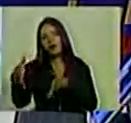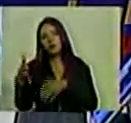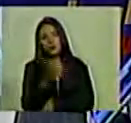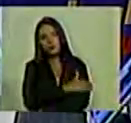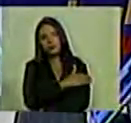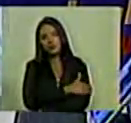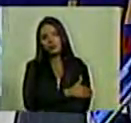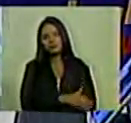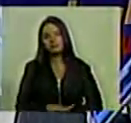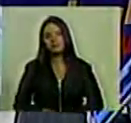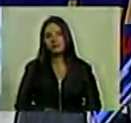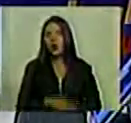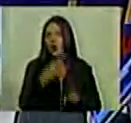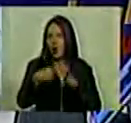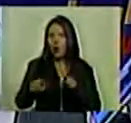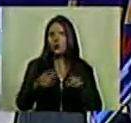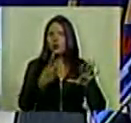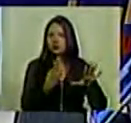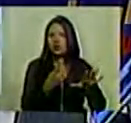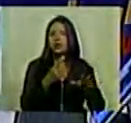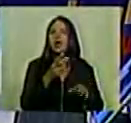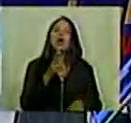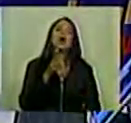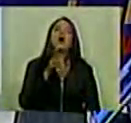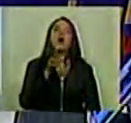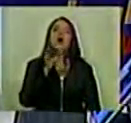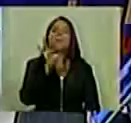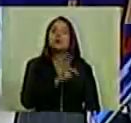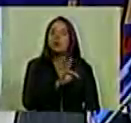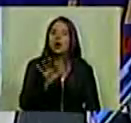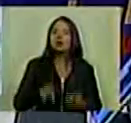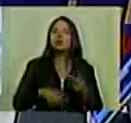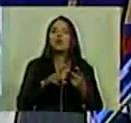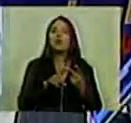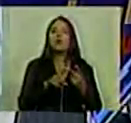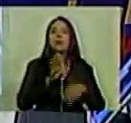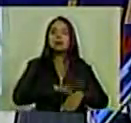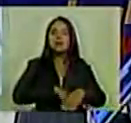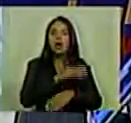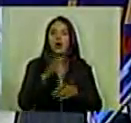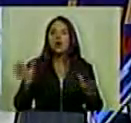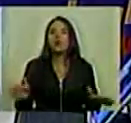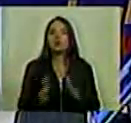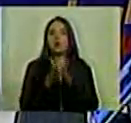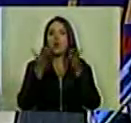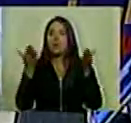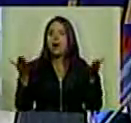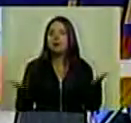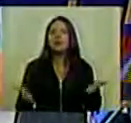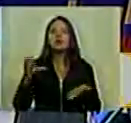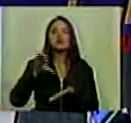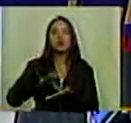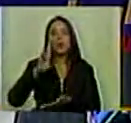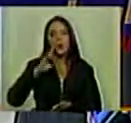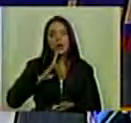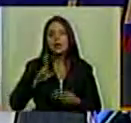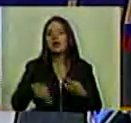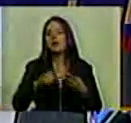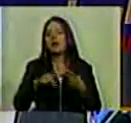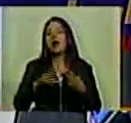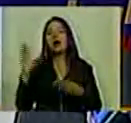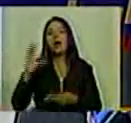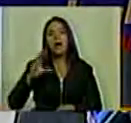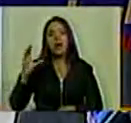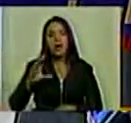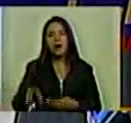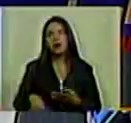oposición. Todos los demás, Puerto La Cruz, Barcelona, Cumaná, Ciudad Bolívar, Caracas,